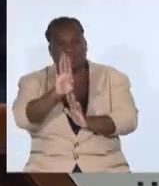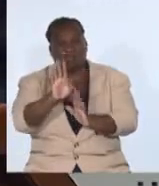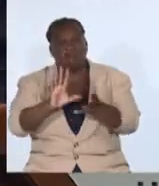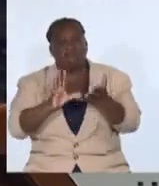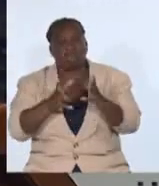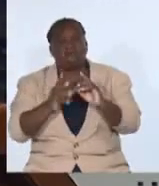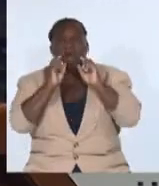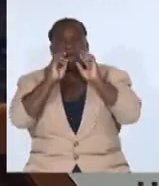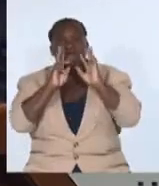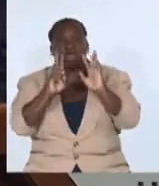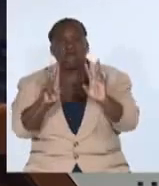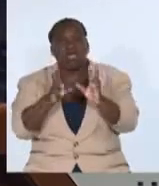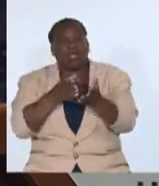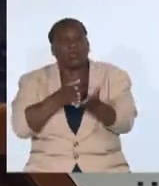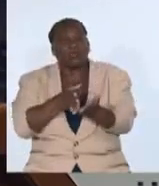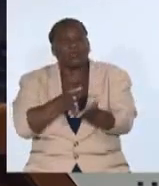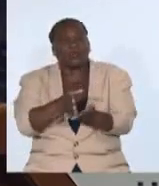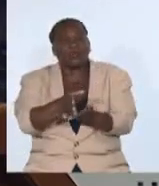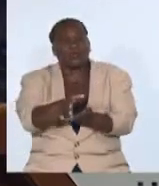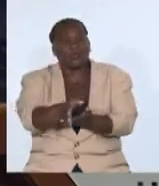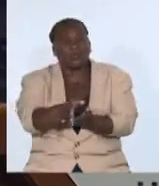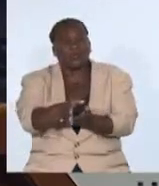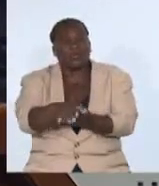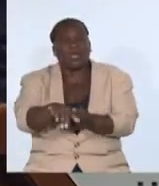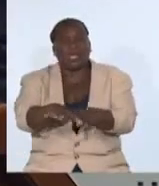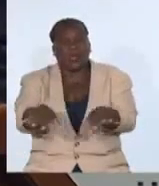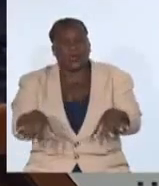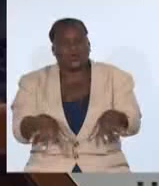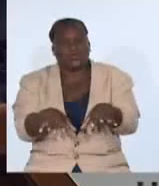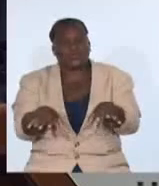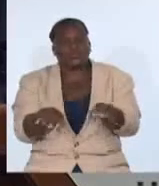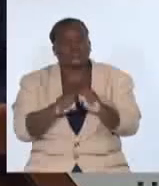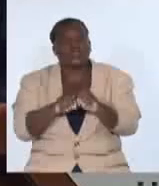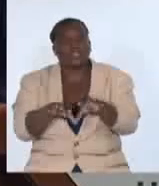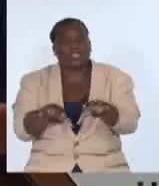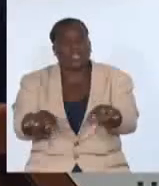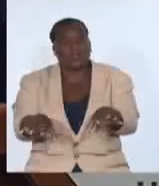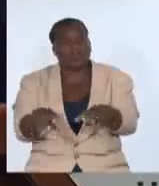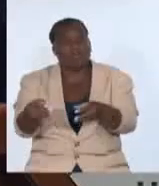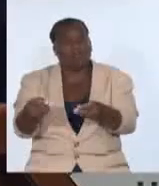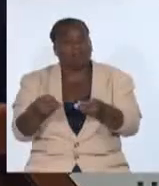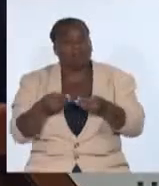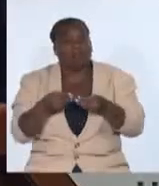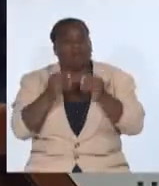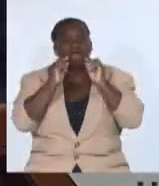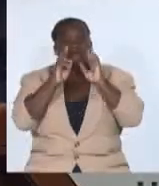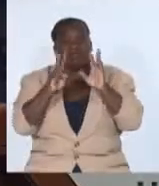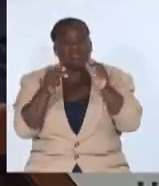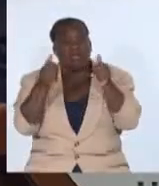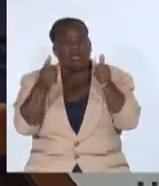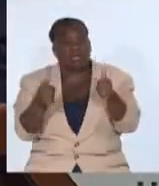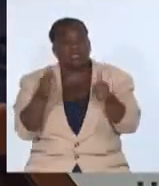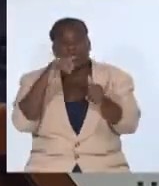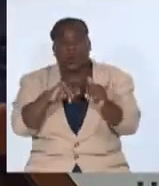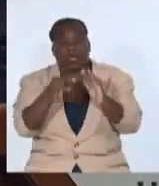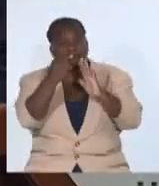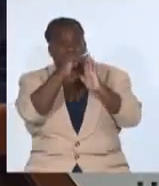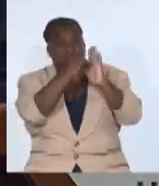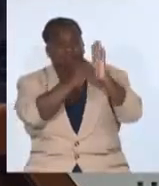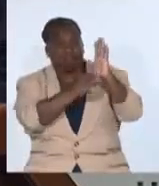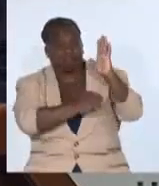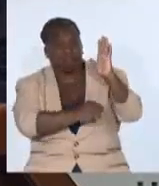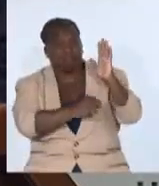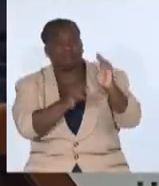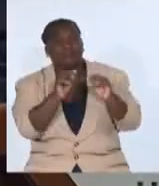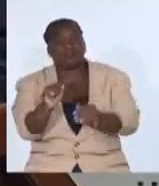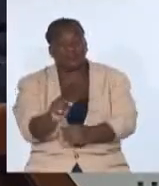de vida sostenible en armonía con las condiciones naturales que garantizan la vida en el planeta sin esas premisas y